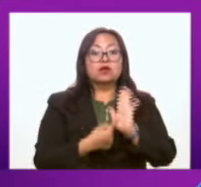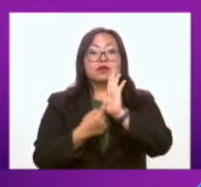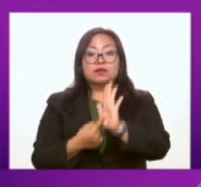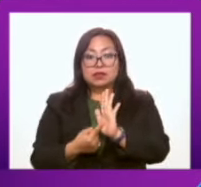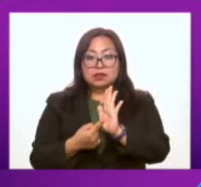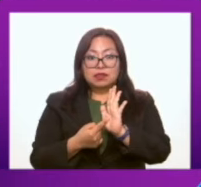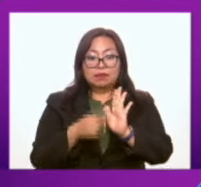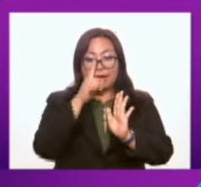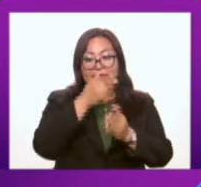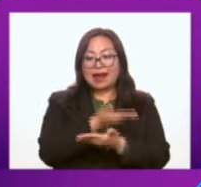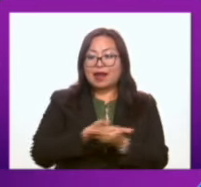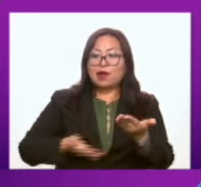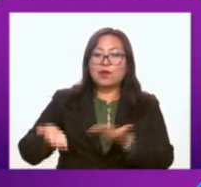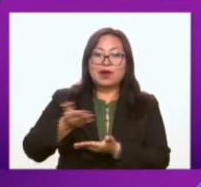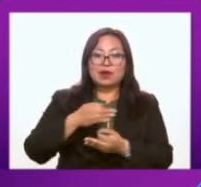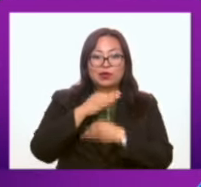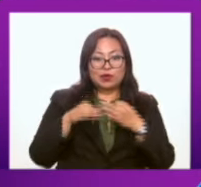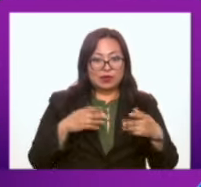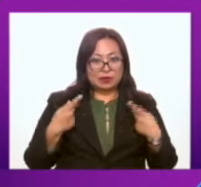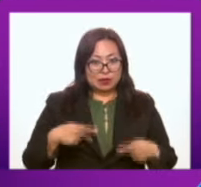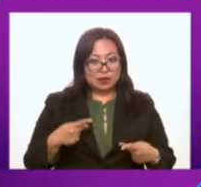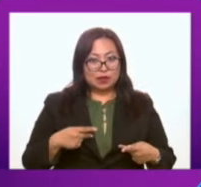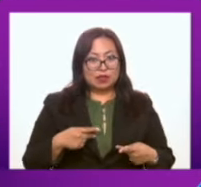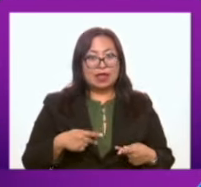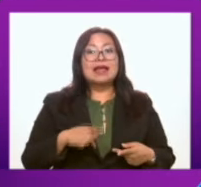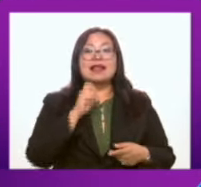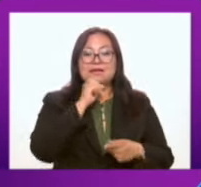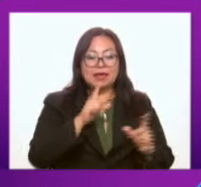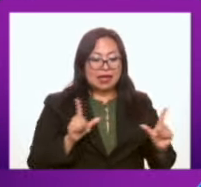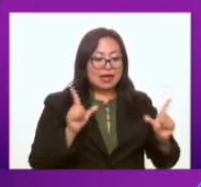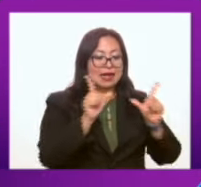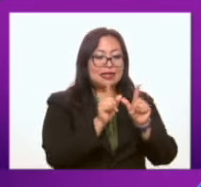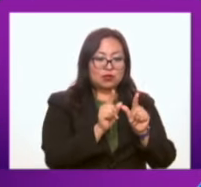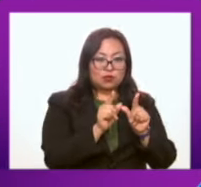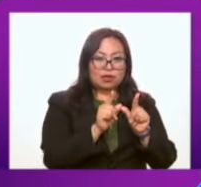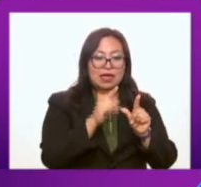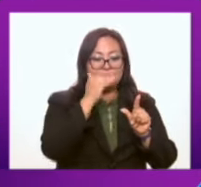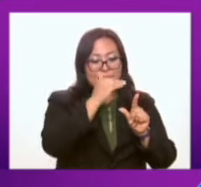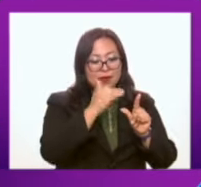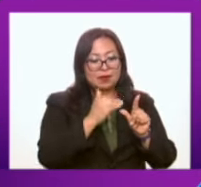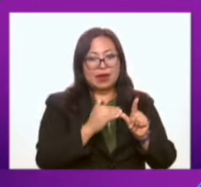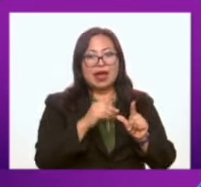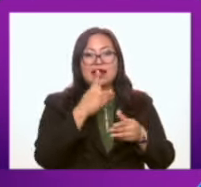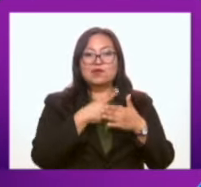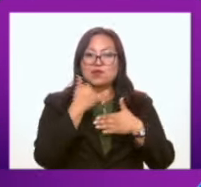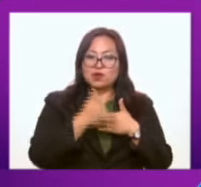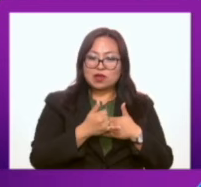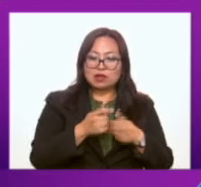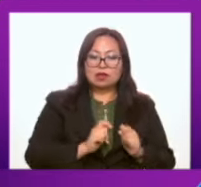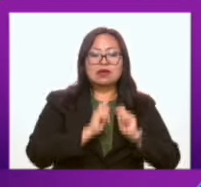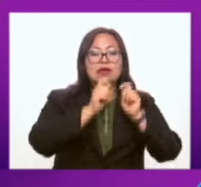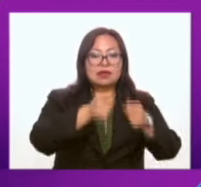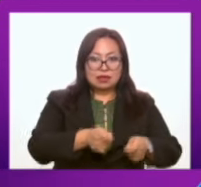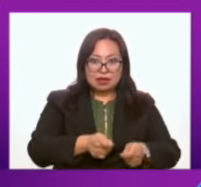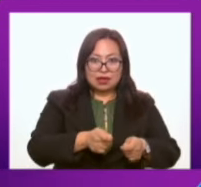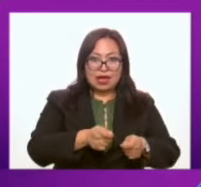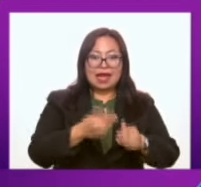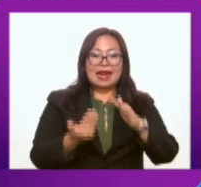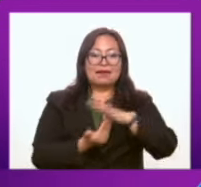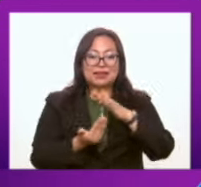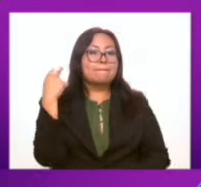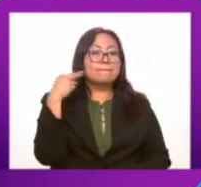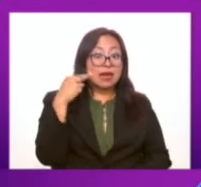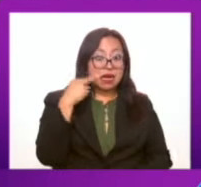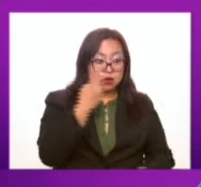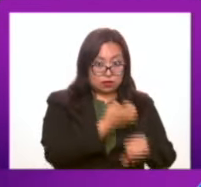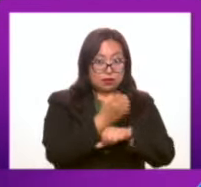ante los asistentes. Y 3. El resumen ejecutivo del proyecto en cuestión que fue entregado en las mesas de